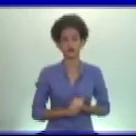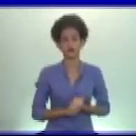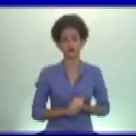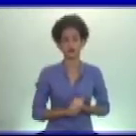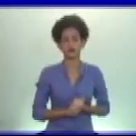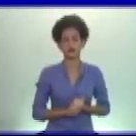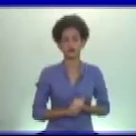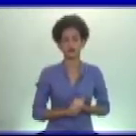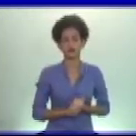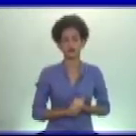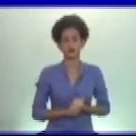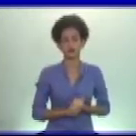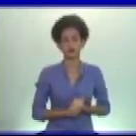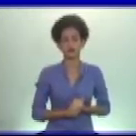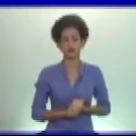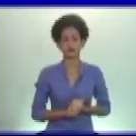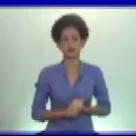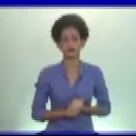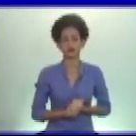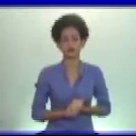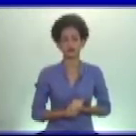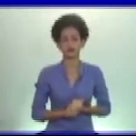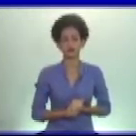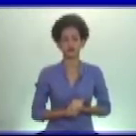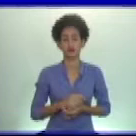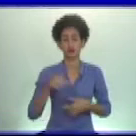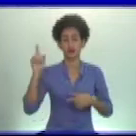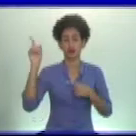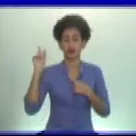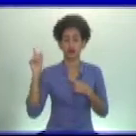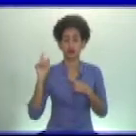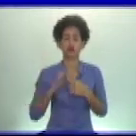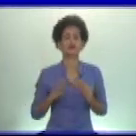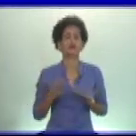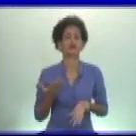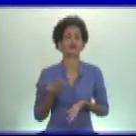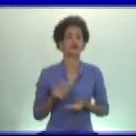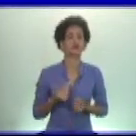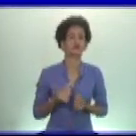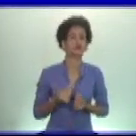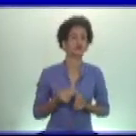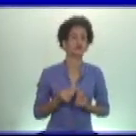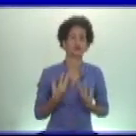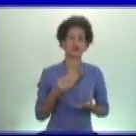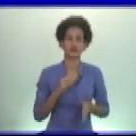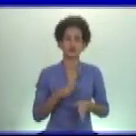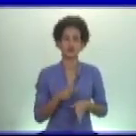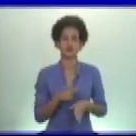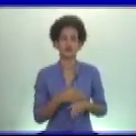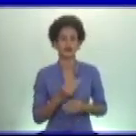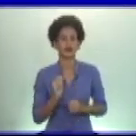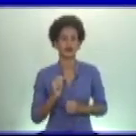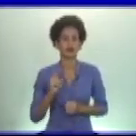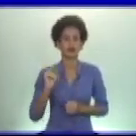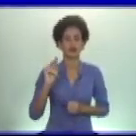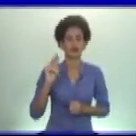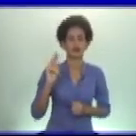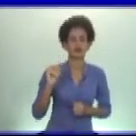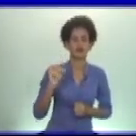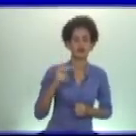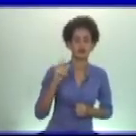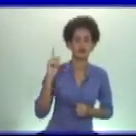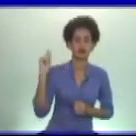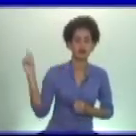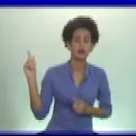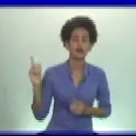cuadrado más un quinto. Aquí nos definen como la correspondencia definida de n en n.